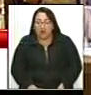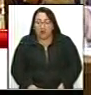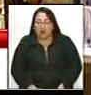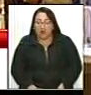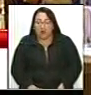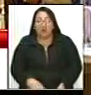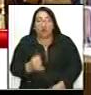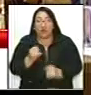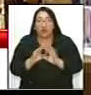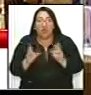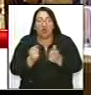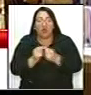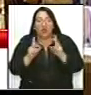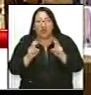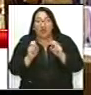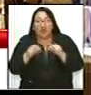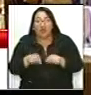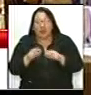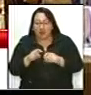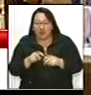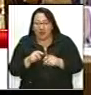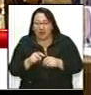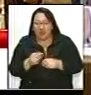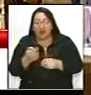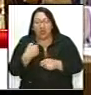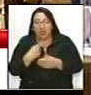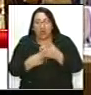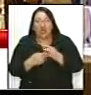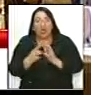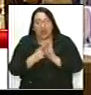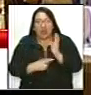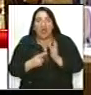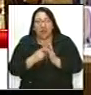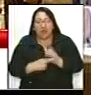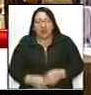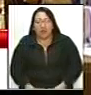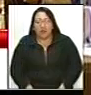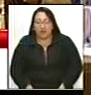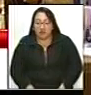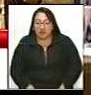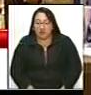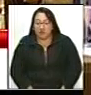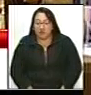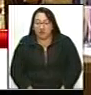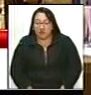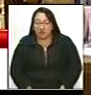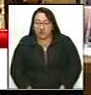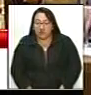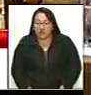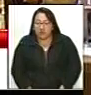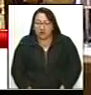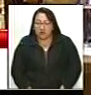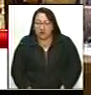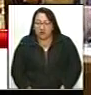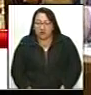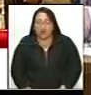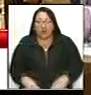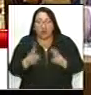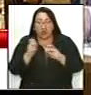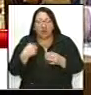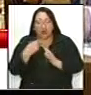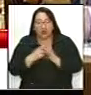este tema, que aquí se tiene que reglamentar este tema. Se tiene que